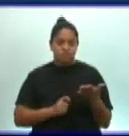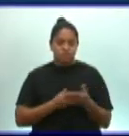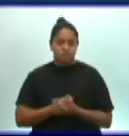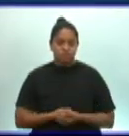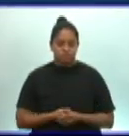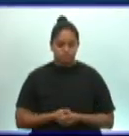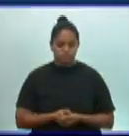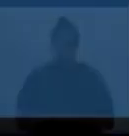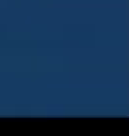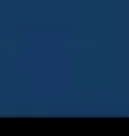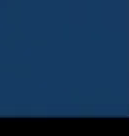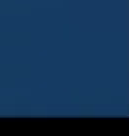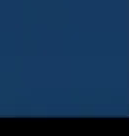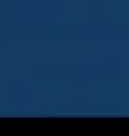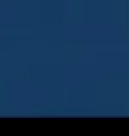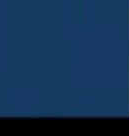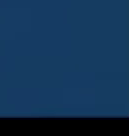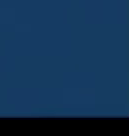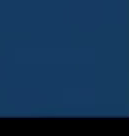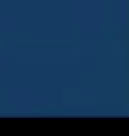asunto.